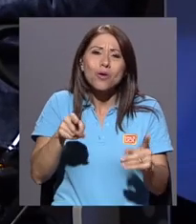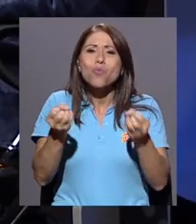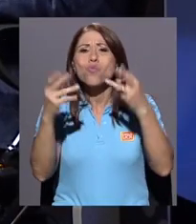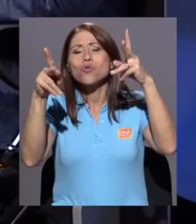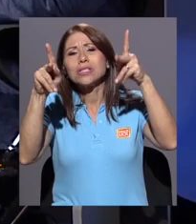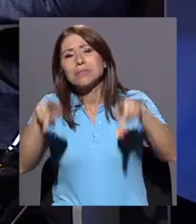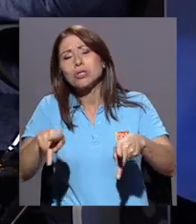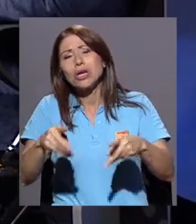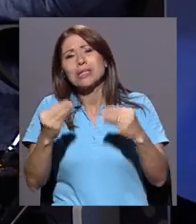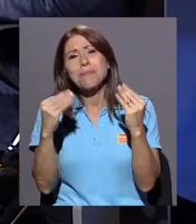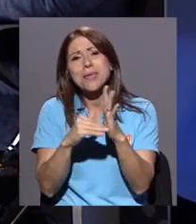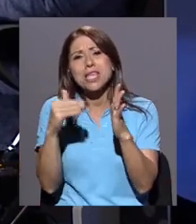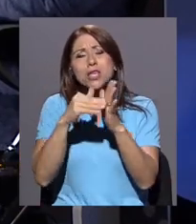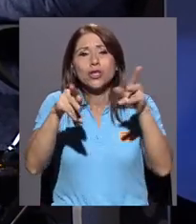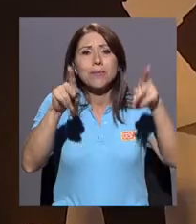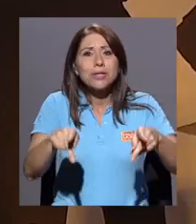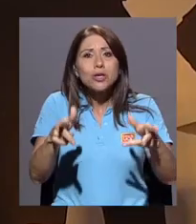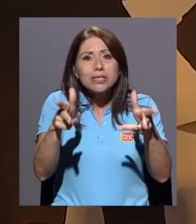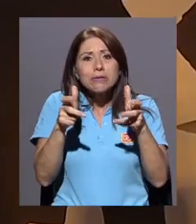por miles o millones de personas.